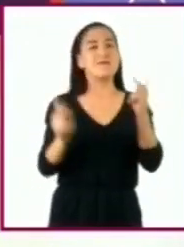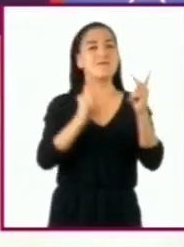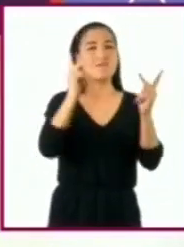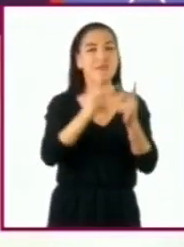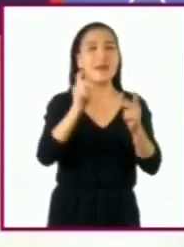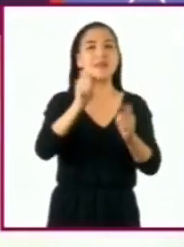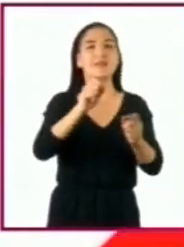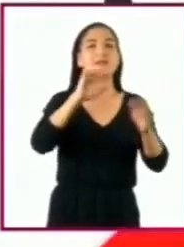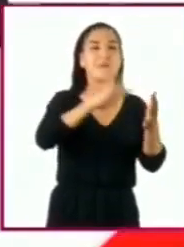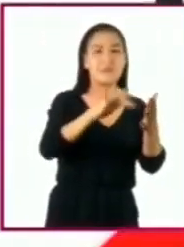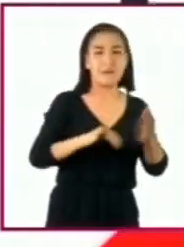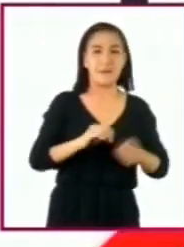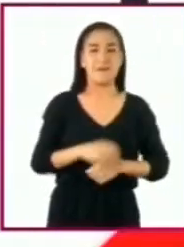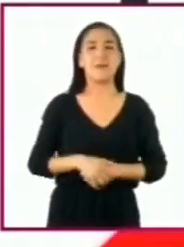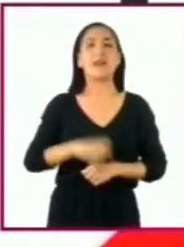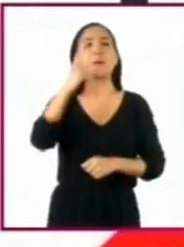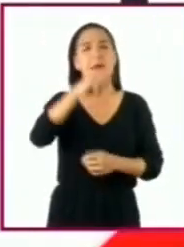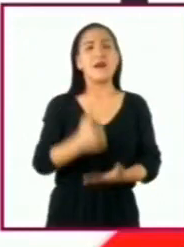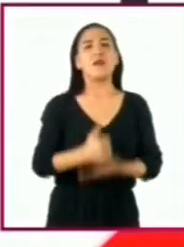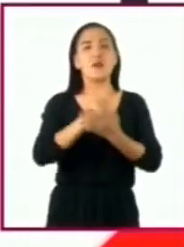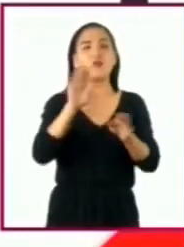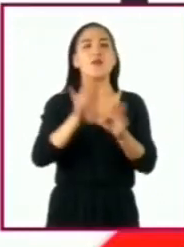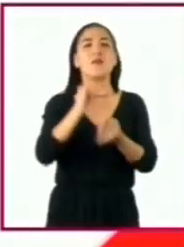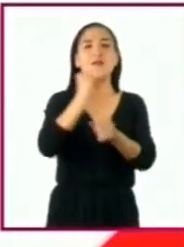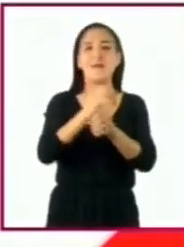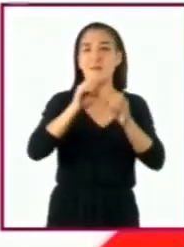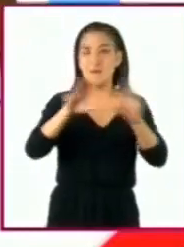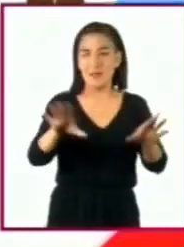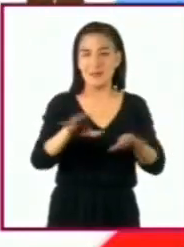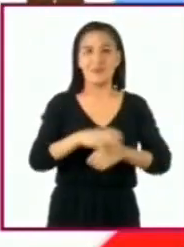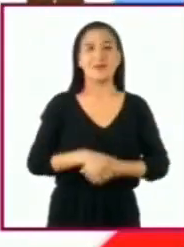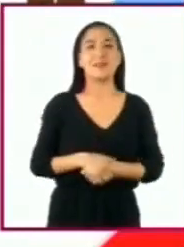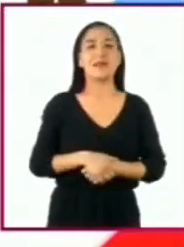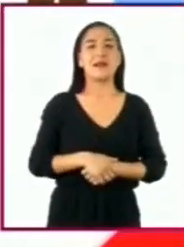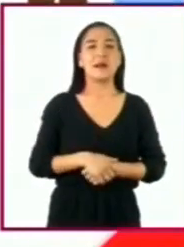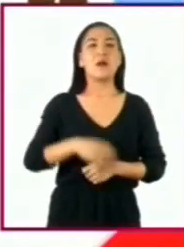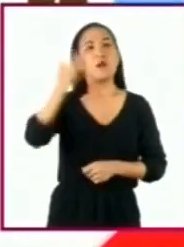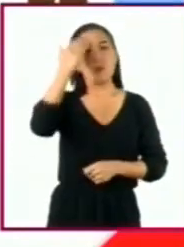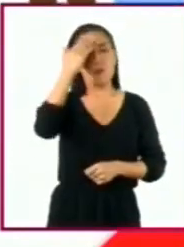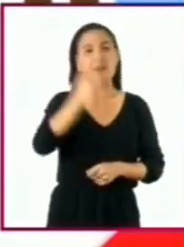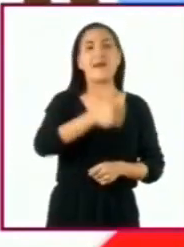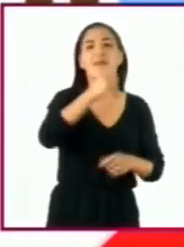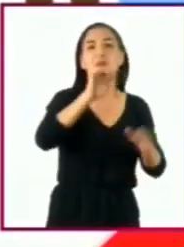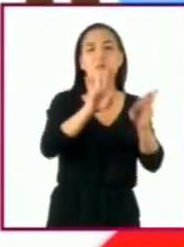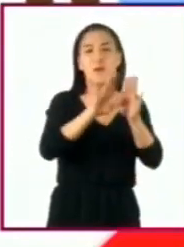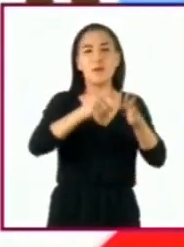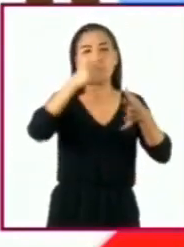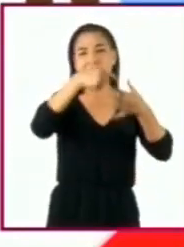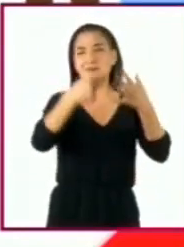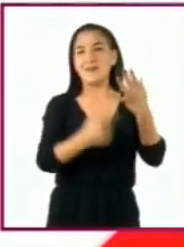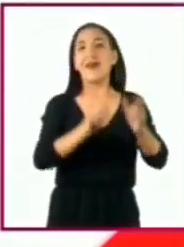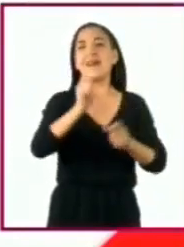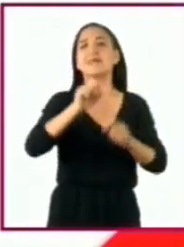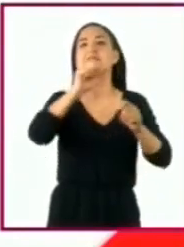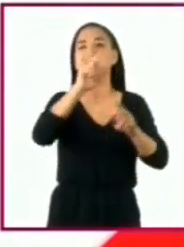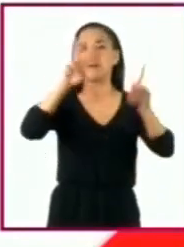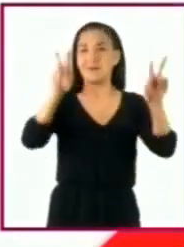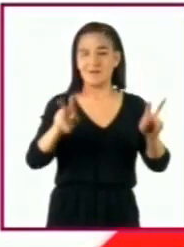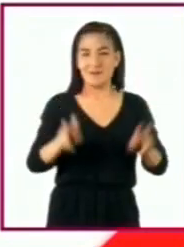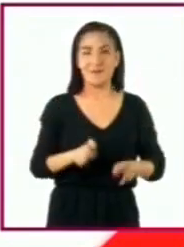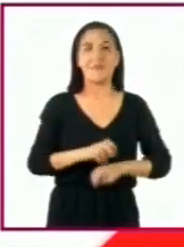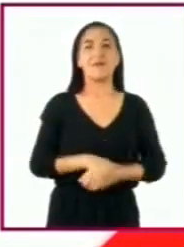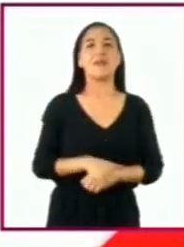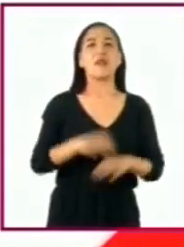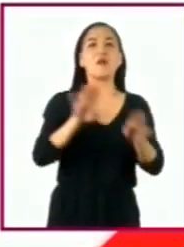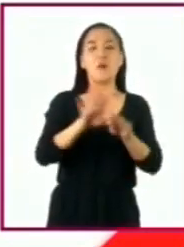ayudarán a obtener información complementaria, conocer varios puntos de vista sobre el mismo tema,